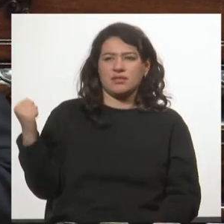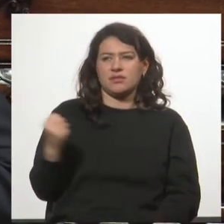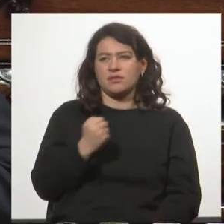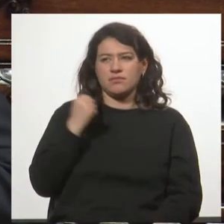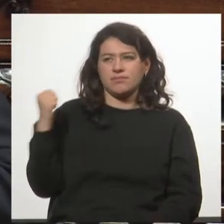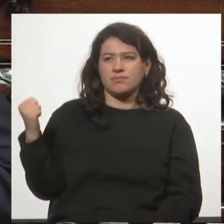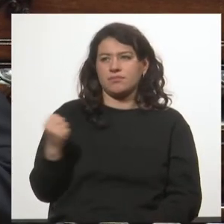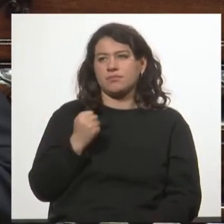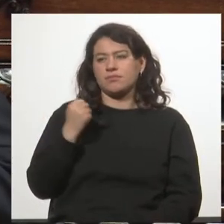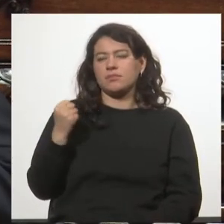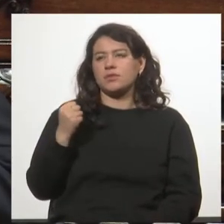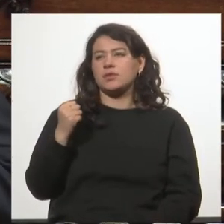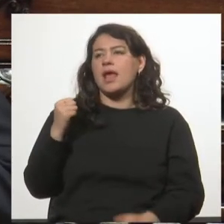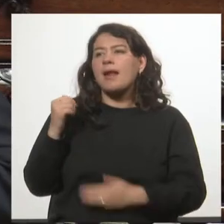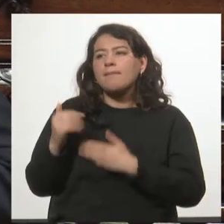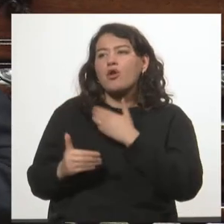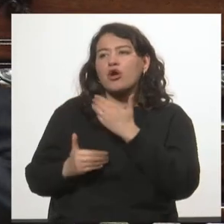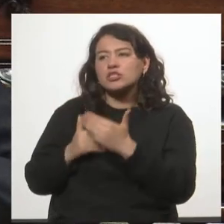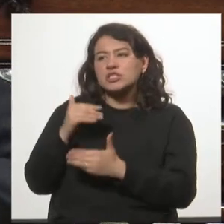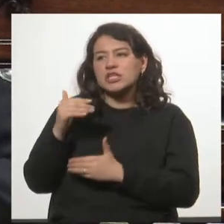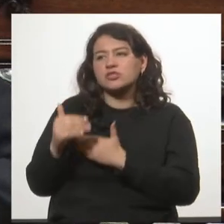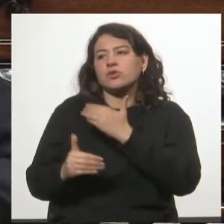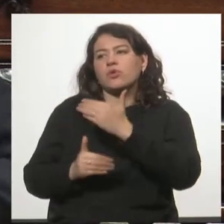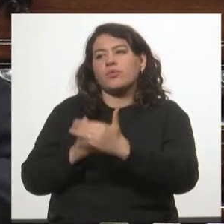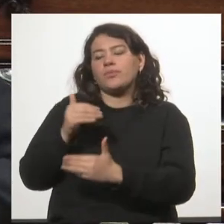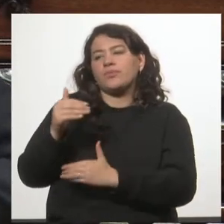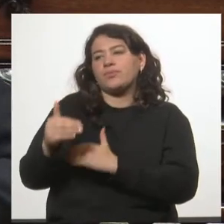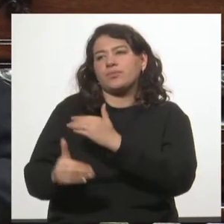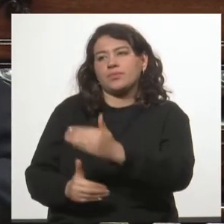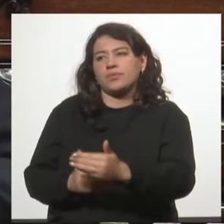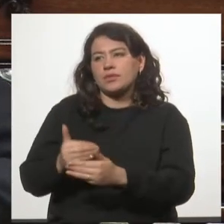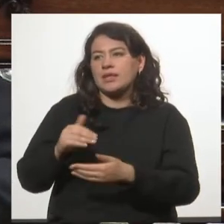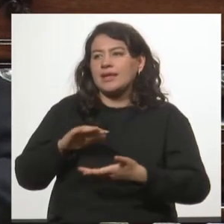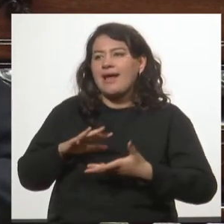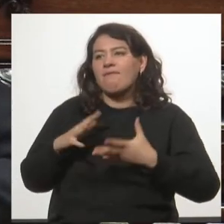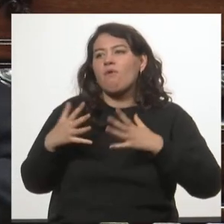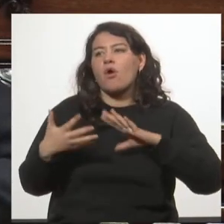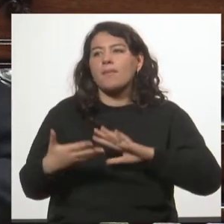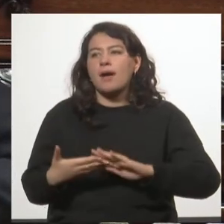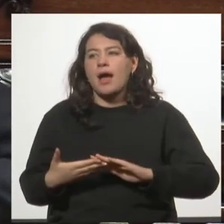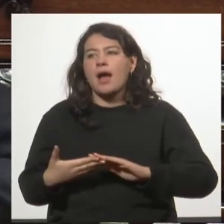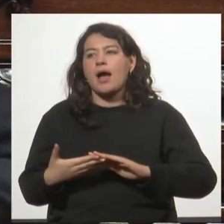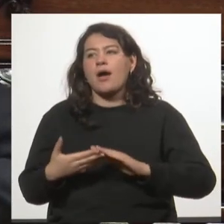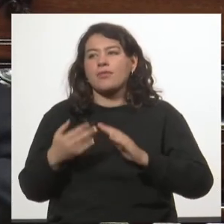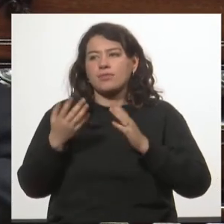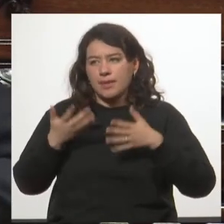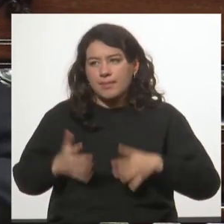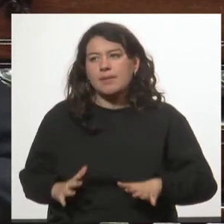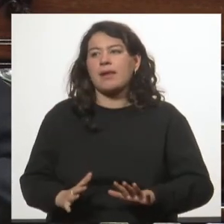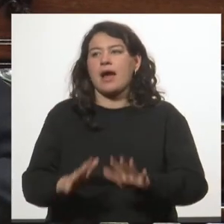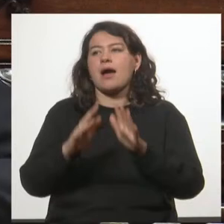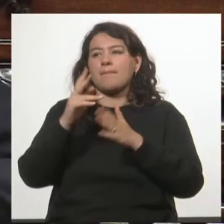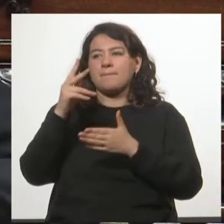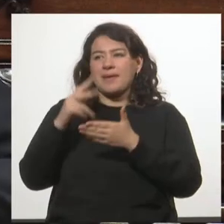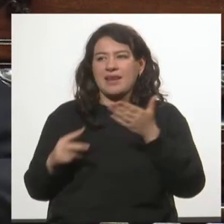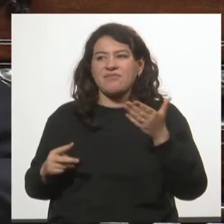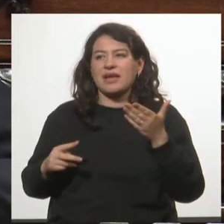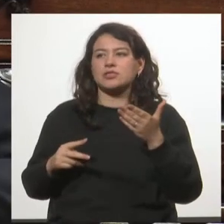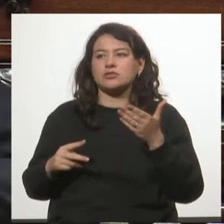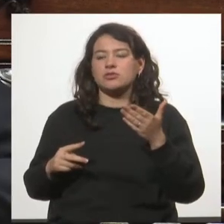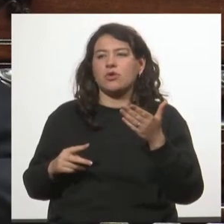de todo lo que ha sido el proceso y y la forma de planificación y